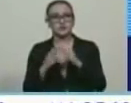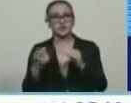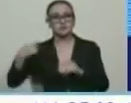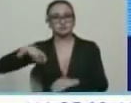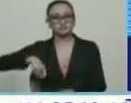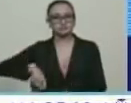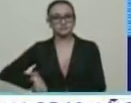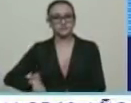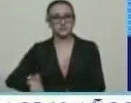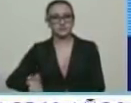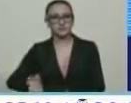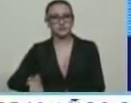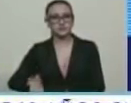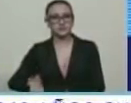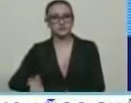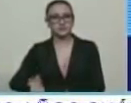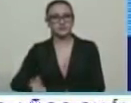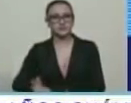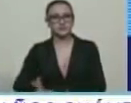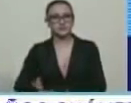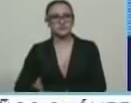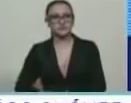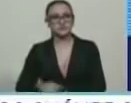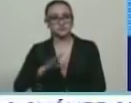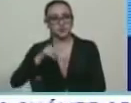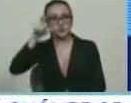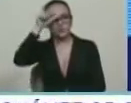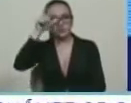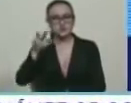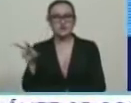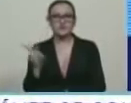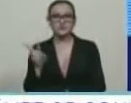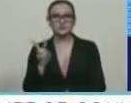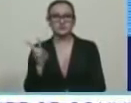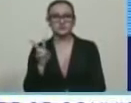inversiones que hagamos de Turquía en Venezuela,